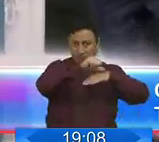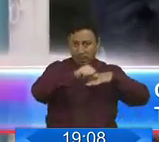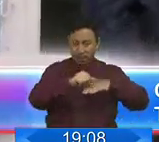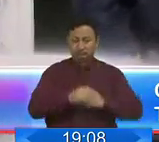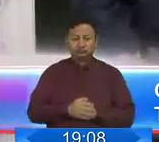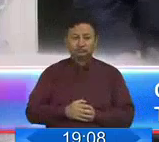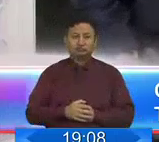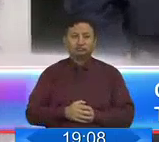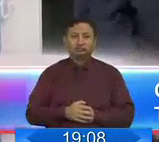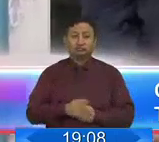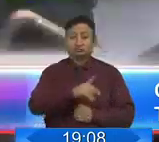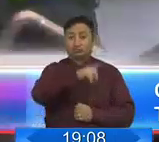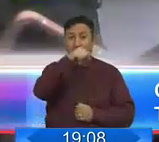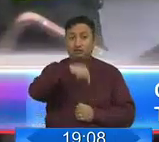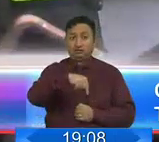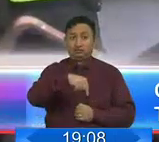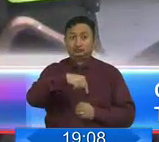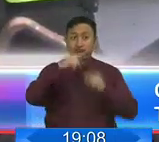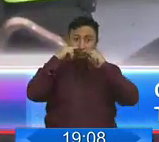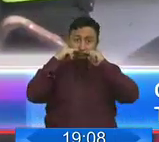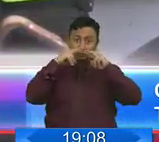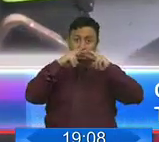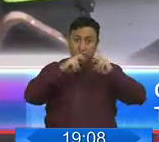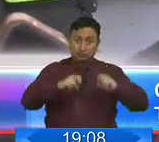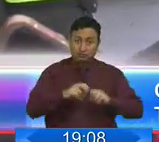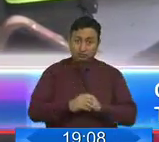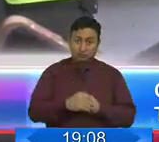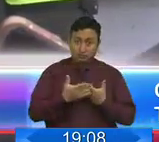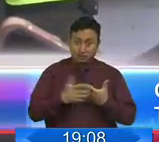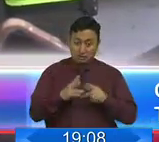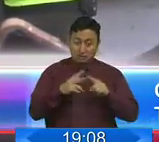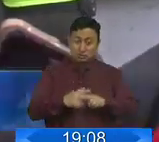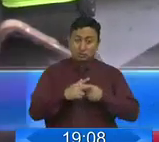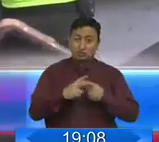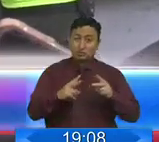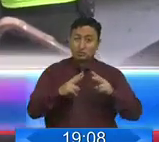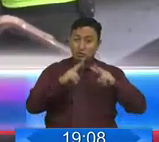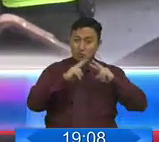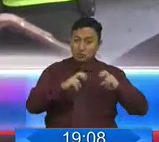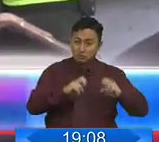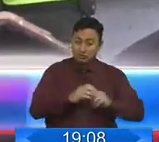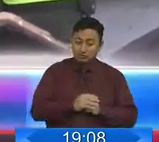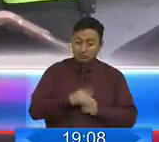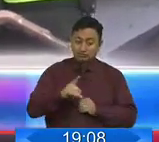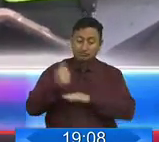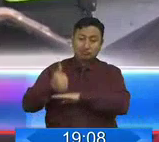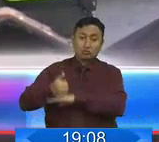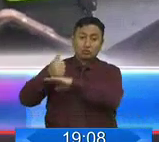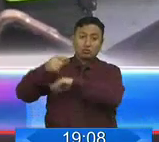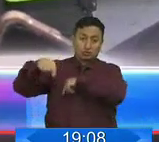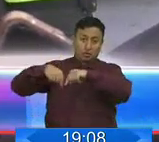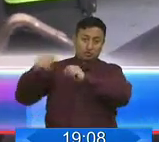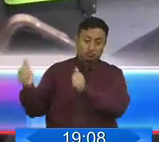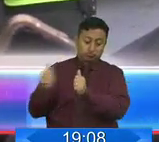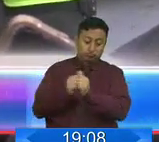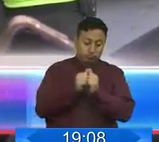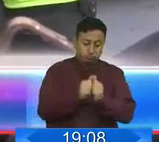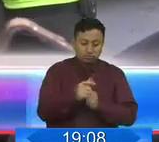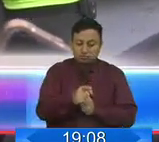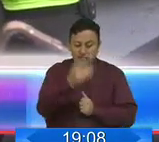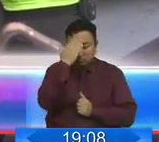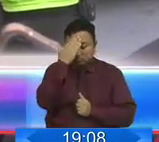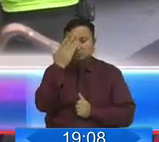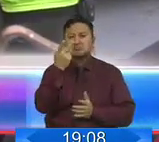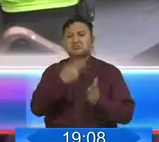obstante, nosotros como Fiscalía hemos realizado las pericias correspondientes con el órgano competente en tránsito y vamos a establecer cuál fue la